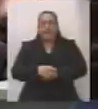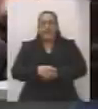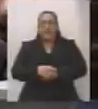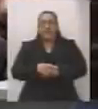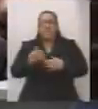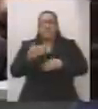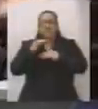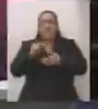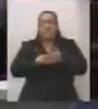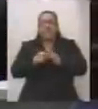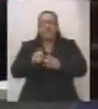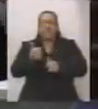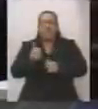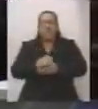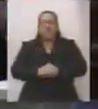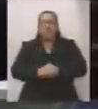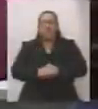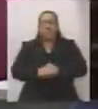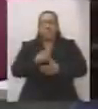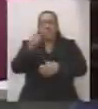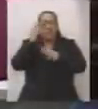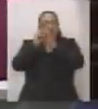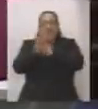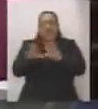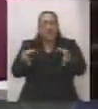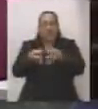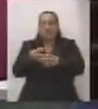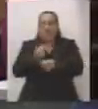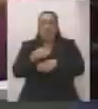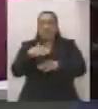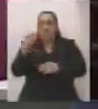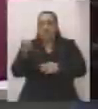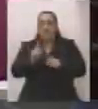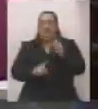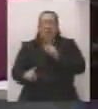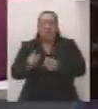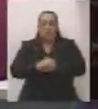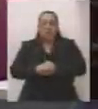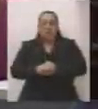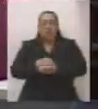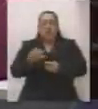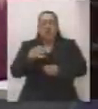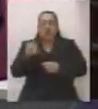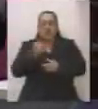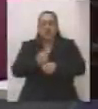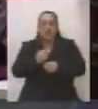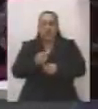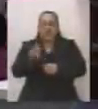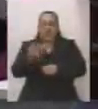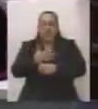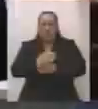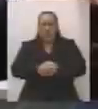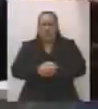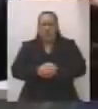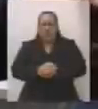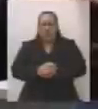se ha limitado básicamente a la minería y unos cuantos otros productos primarios.